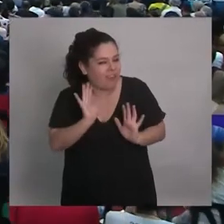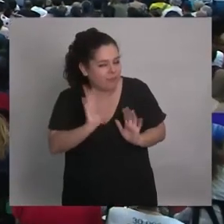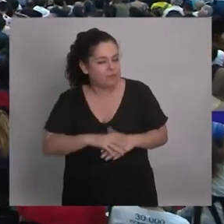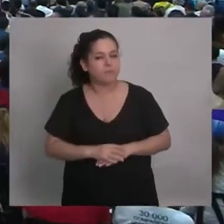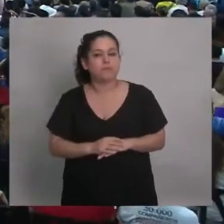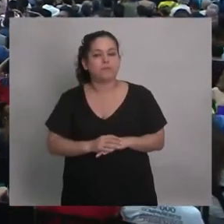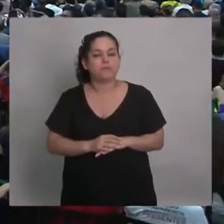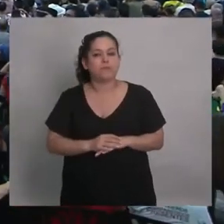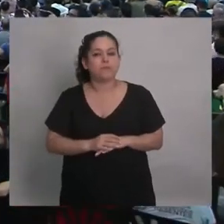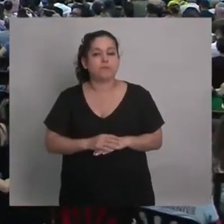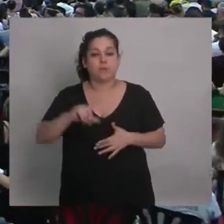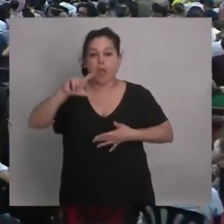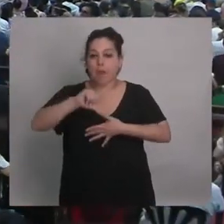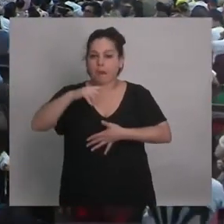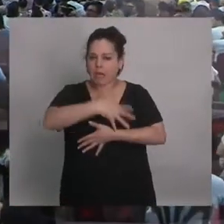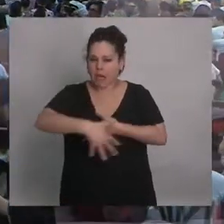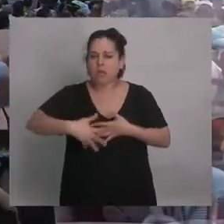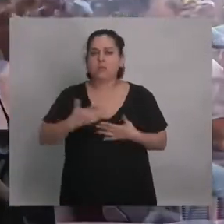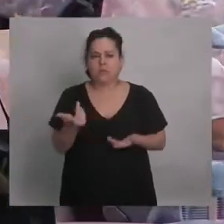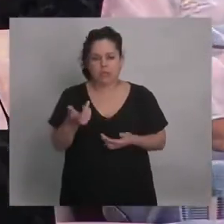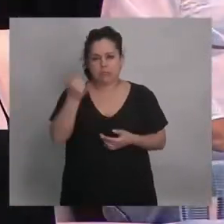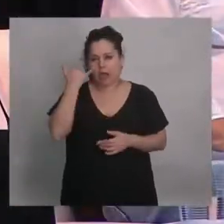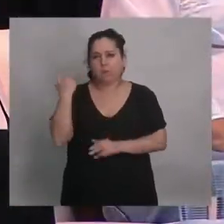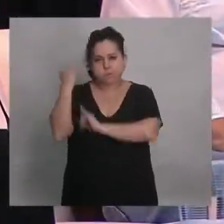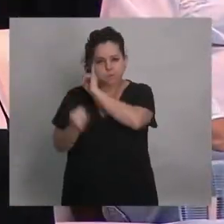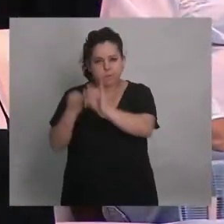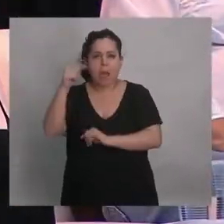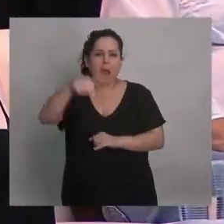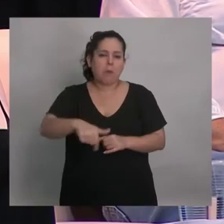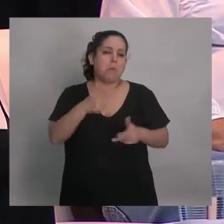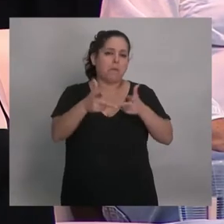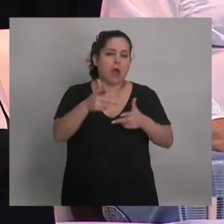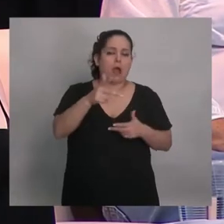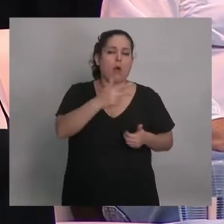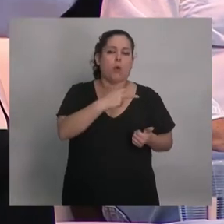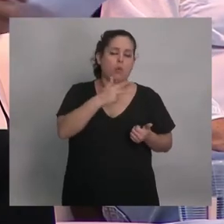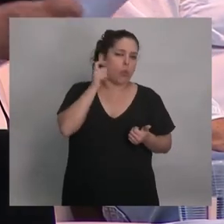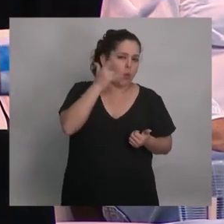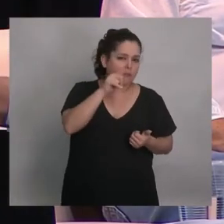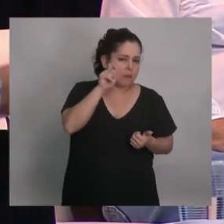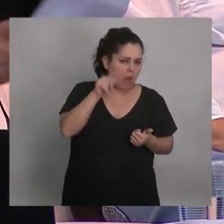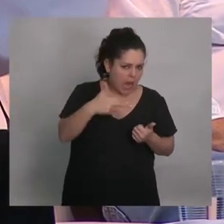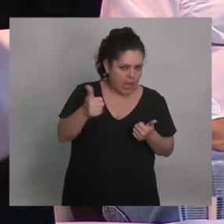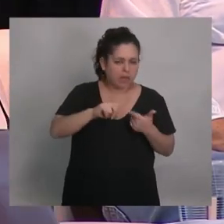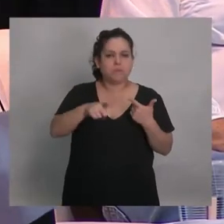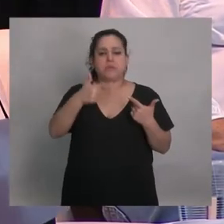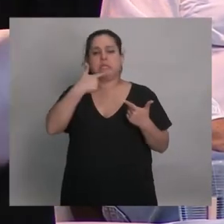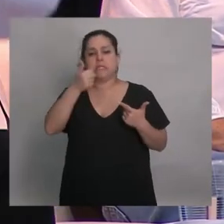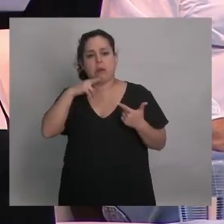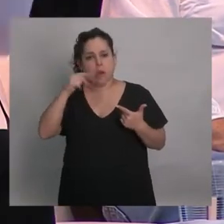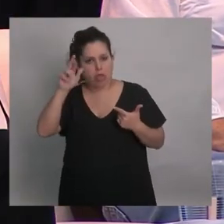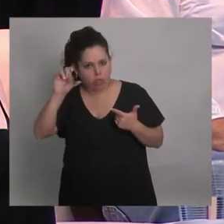asistimos en américa latina ya lo señaló aquí podríamos hablar de guatemala del salvador lo que pasa en colombia